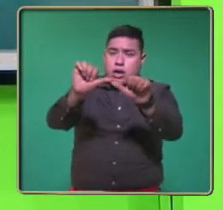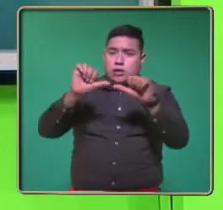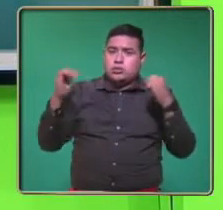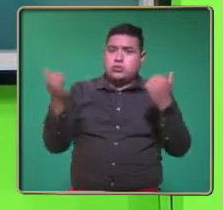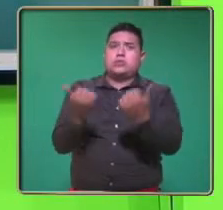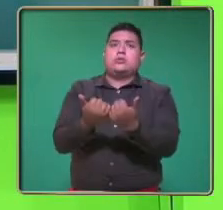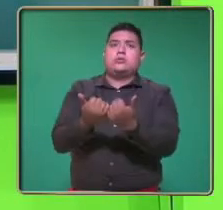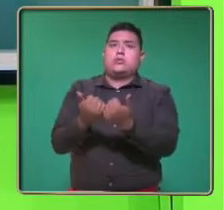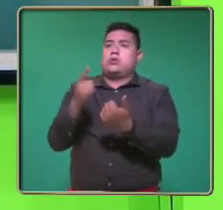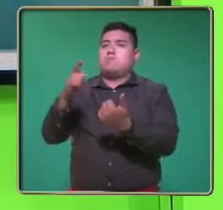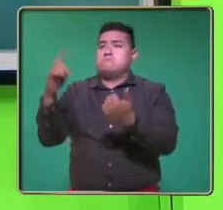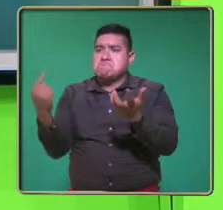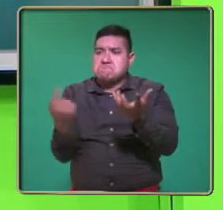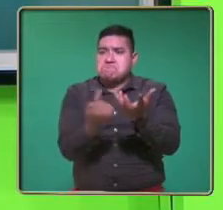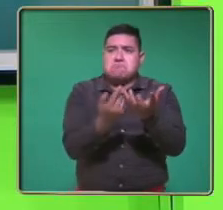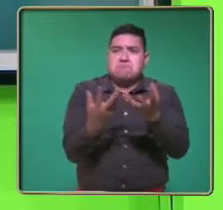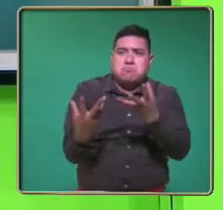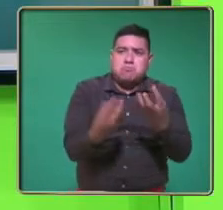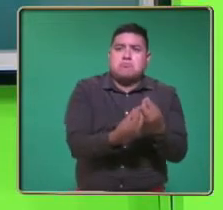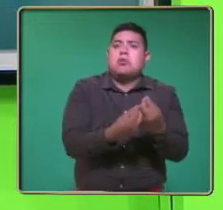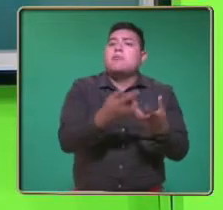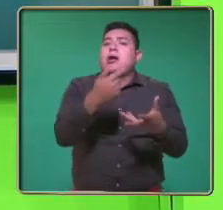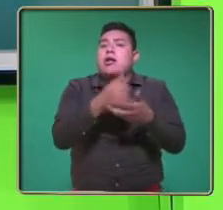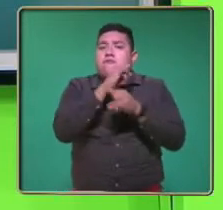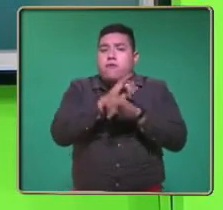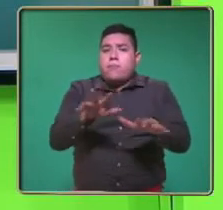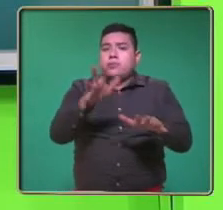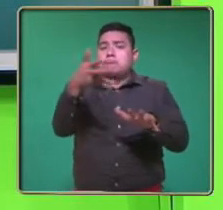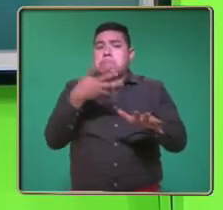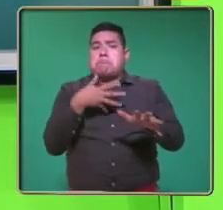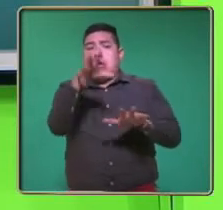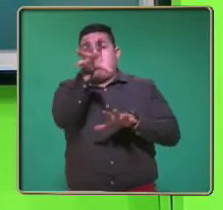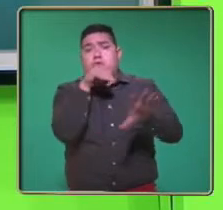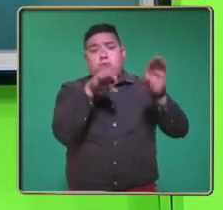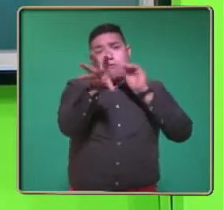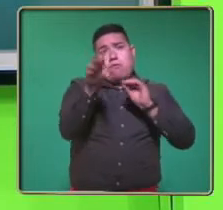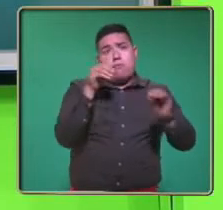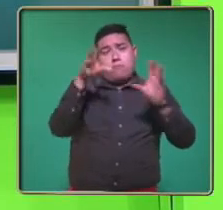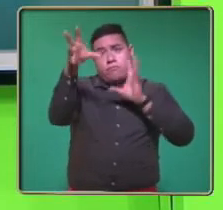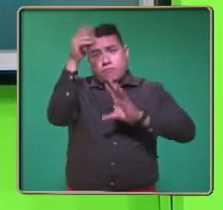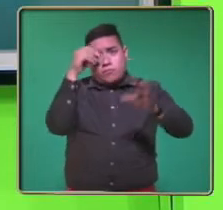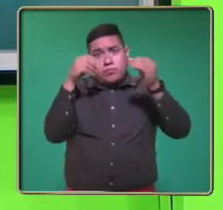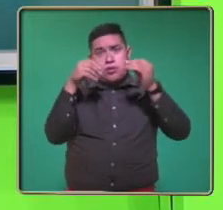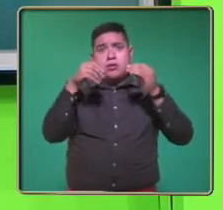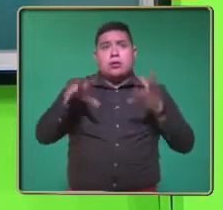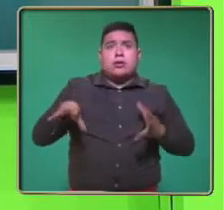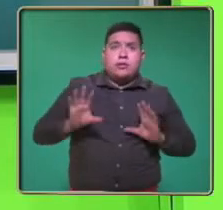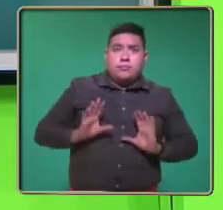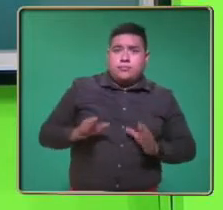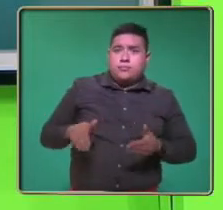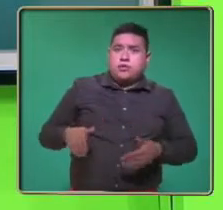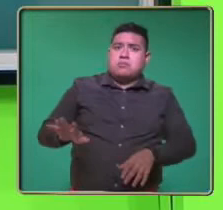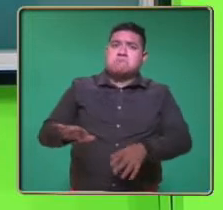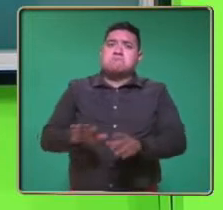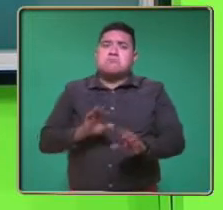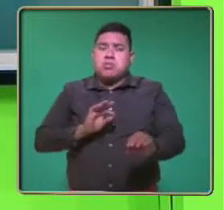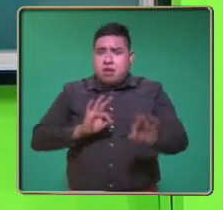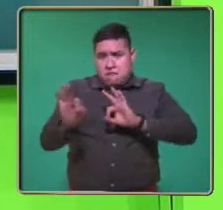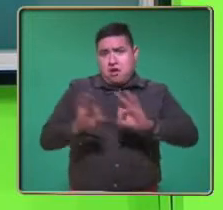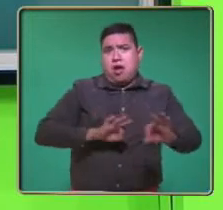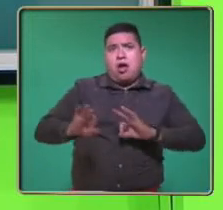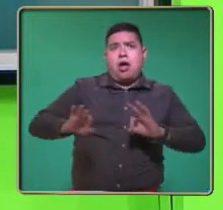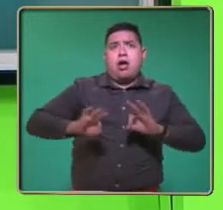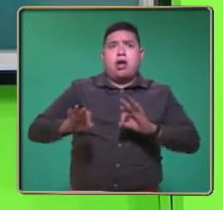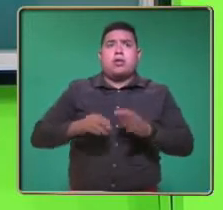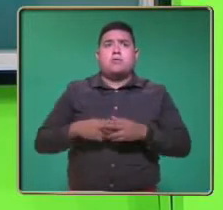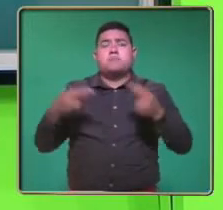llevar para poder complementar esta información y que vaya pues estimulando esas sensaciones, sonidos,